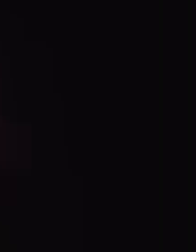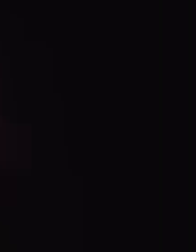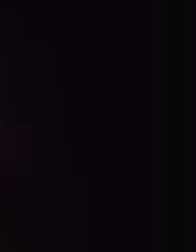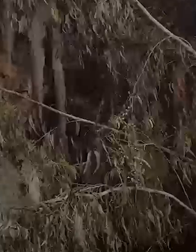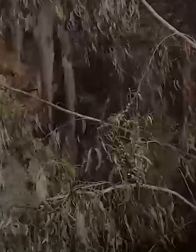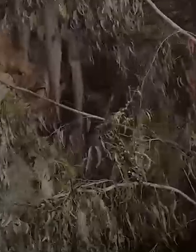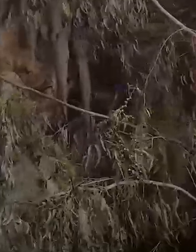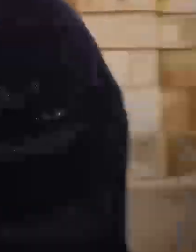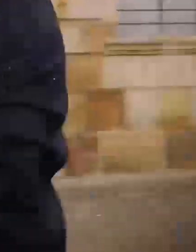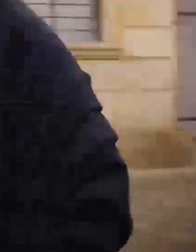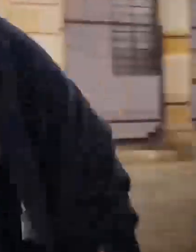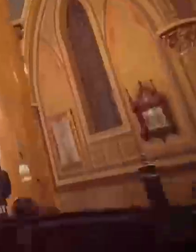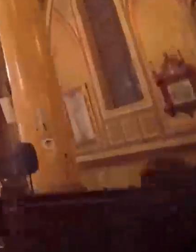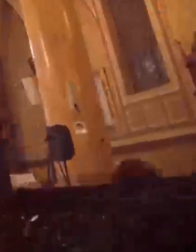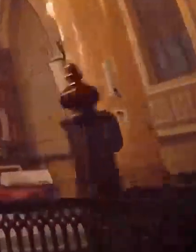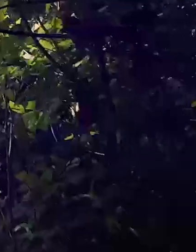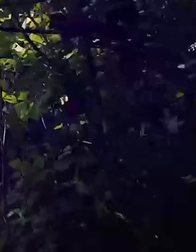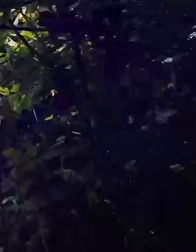Explora.